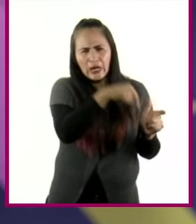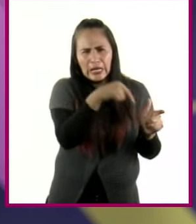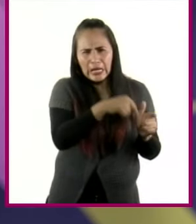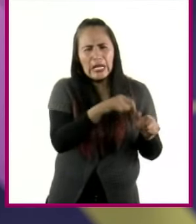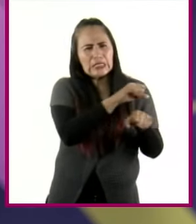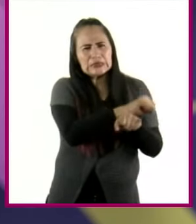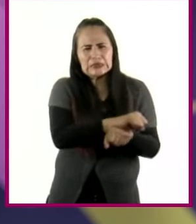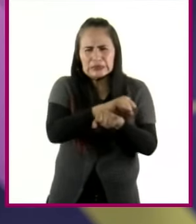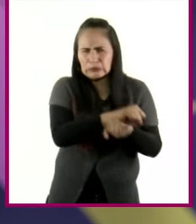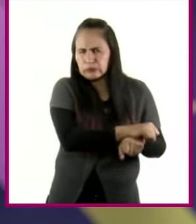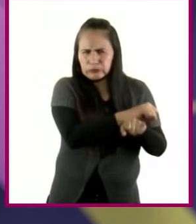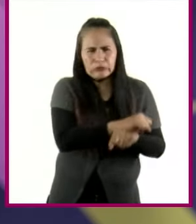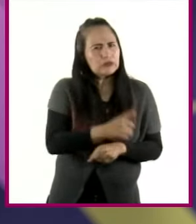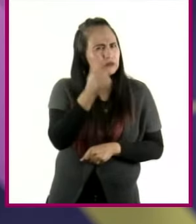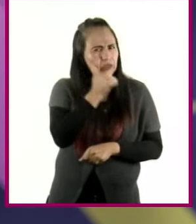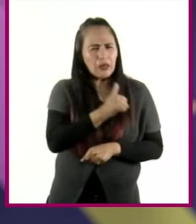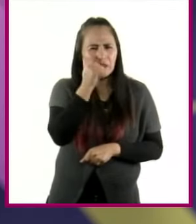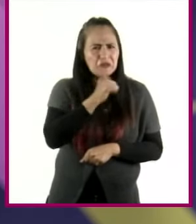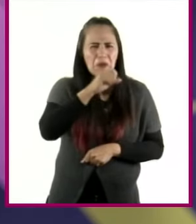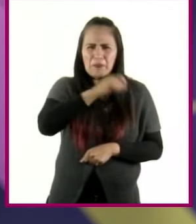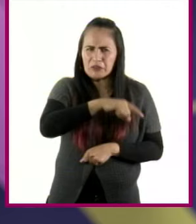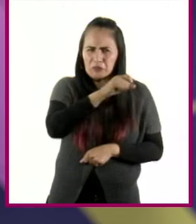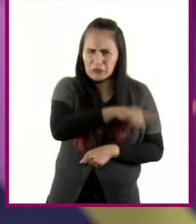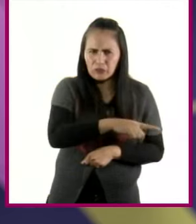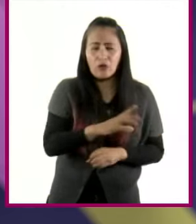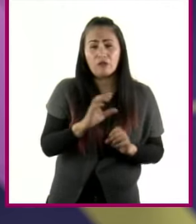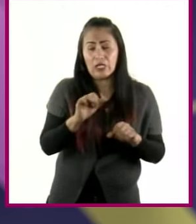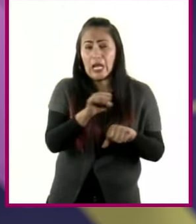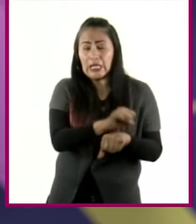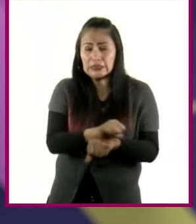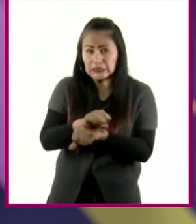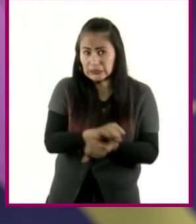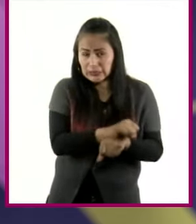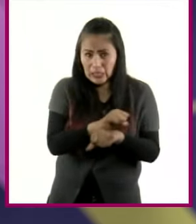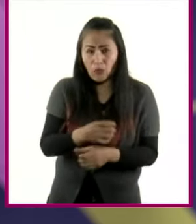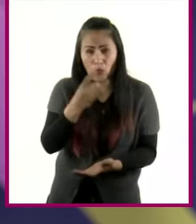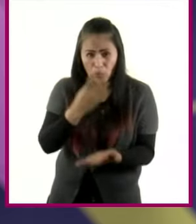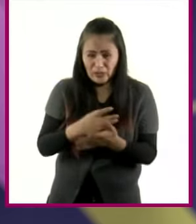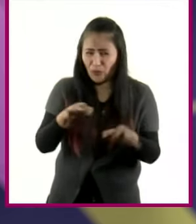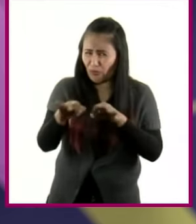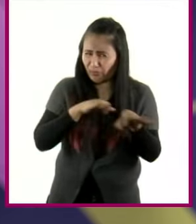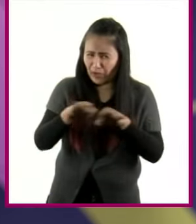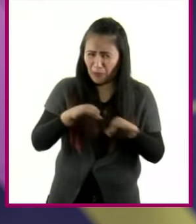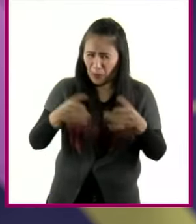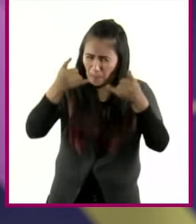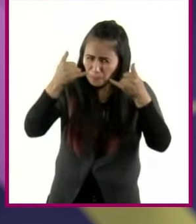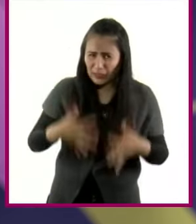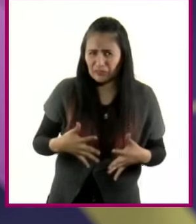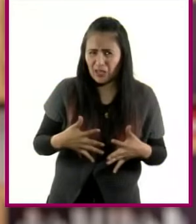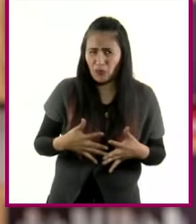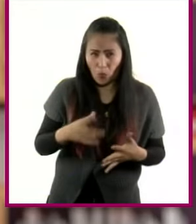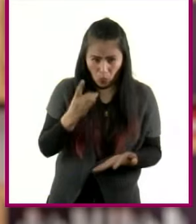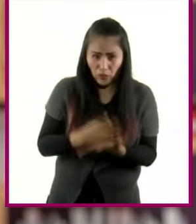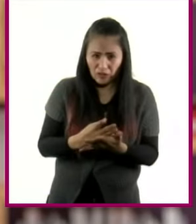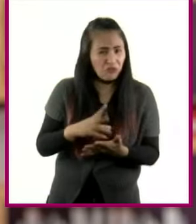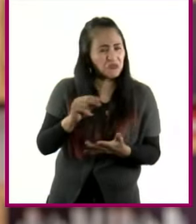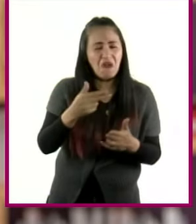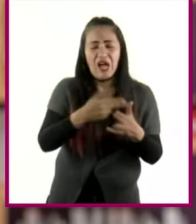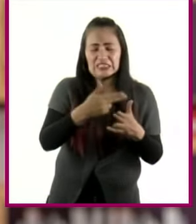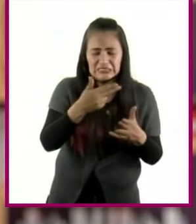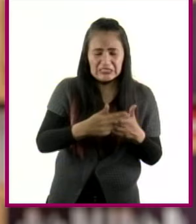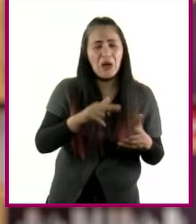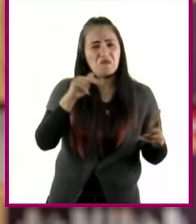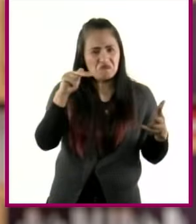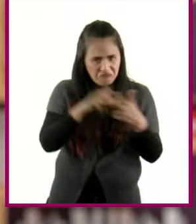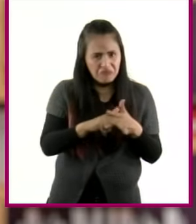este tipo de violencia, y que ser esclavo podía llevar no solo a trabajos forzados, sino incluso a la muerte. A pesar de